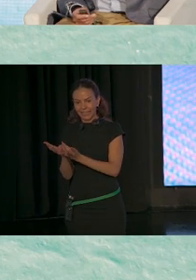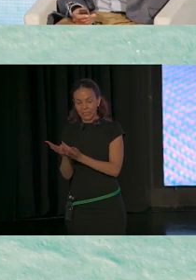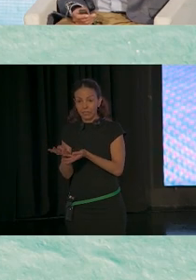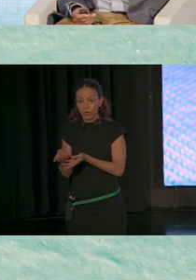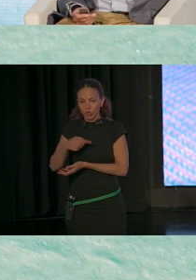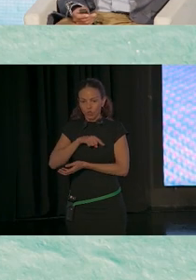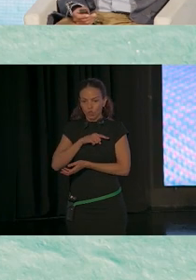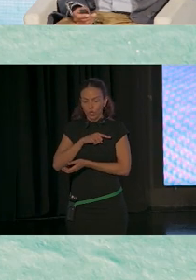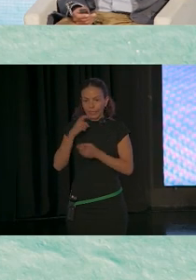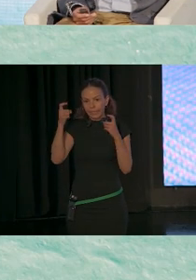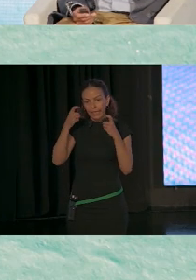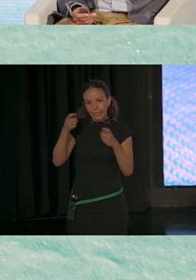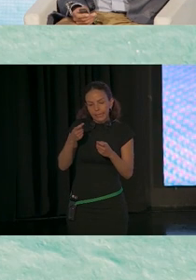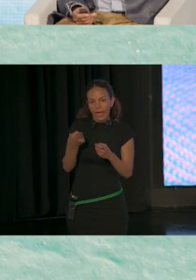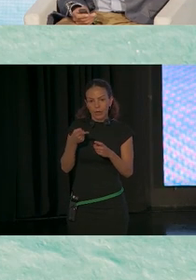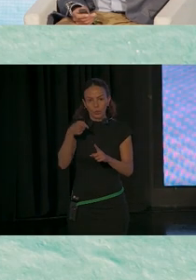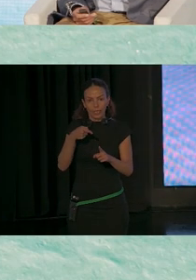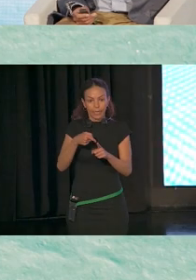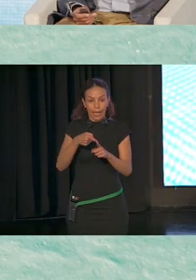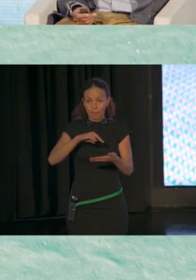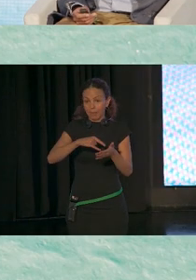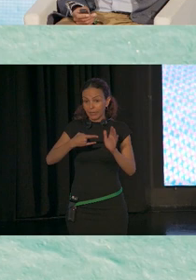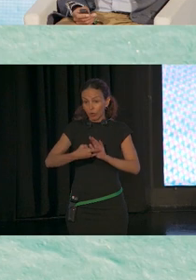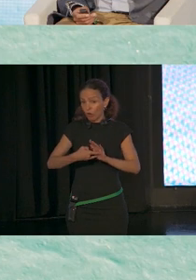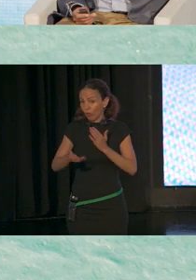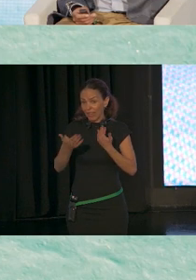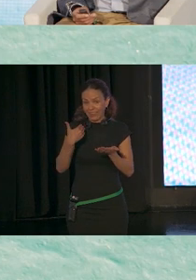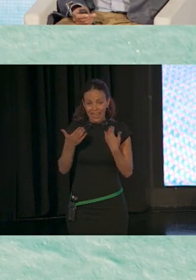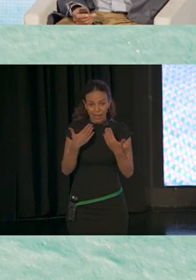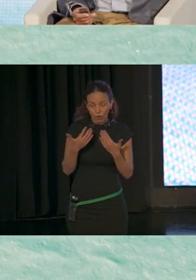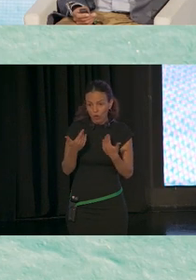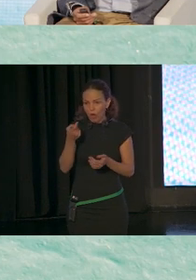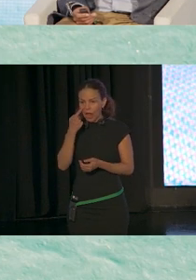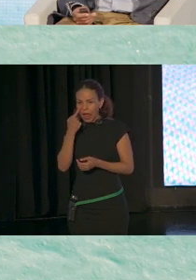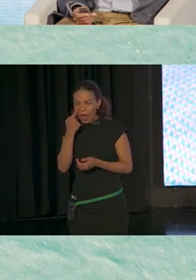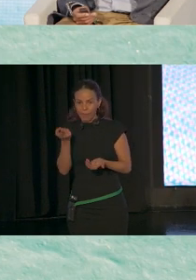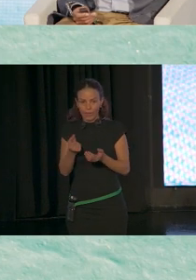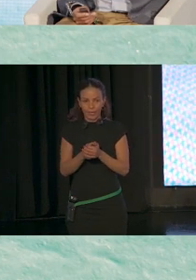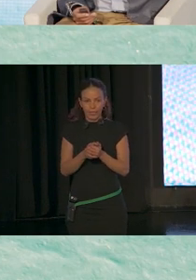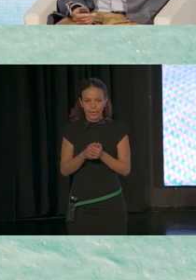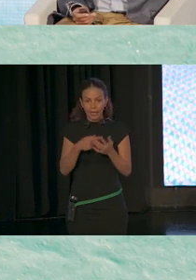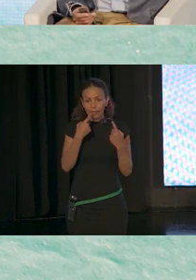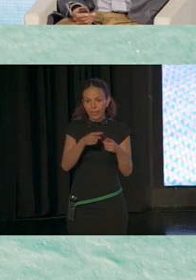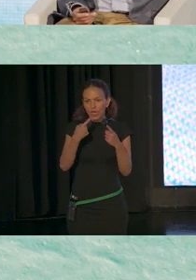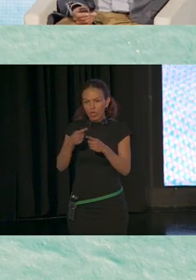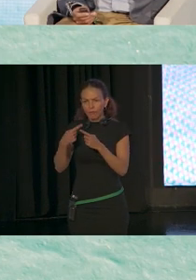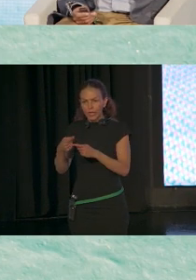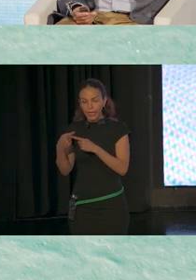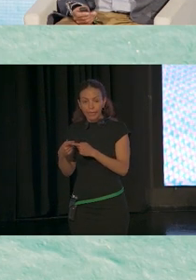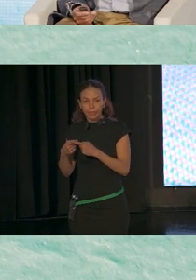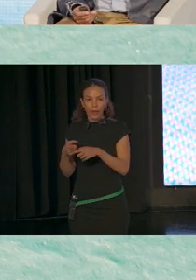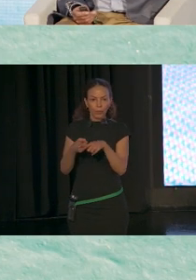eso, el método de triangulación, que en definitiva es el de diálogo. Ver cómo hay diferentes miradas y ver,